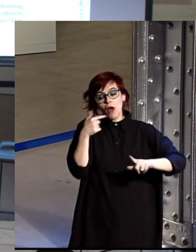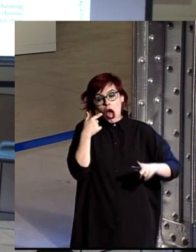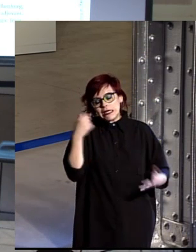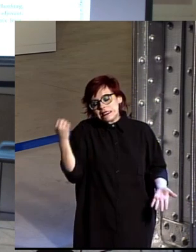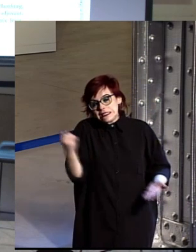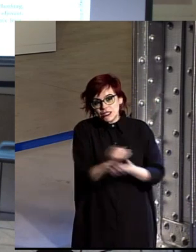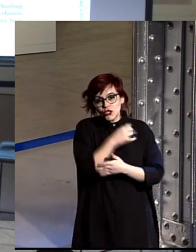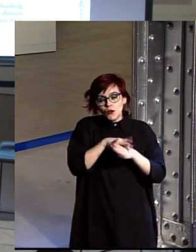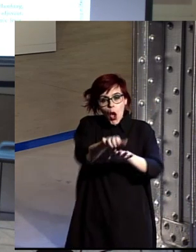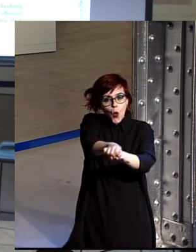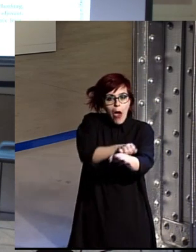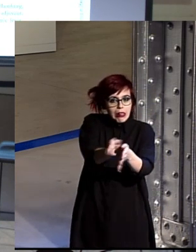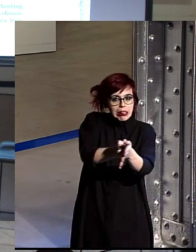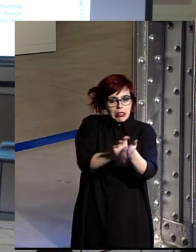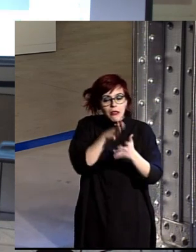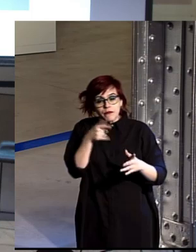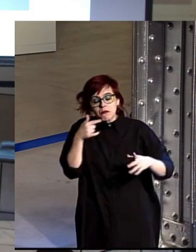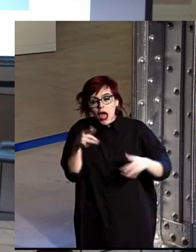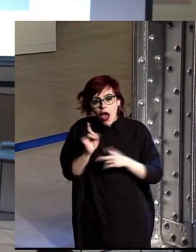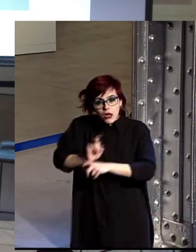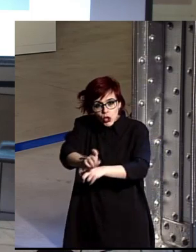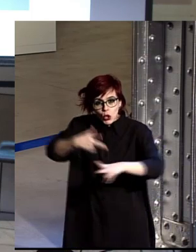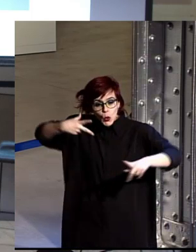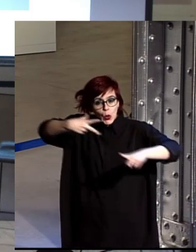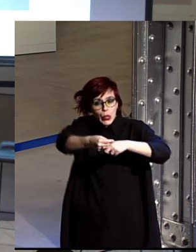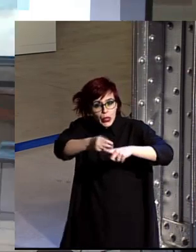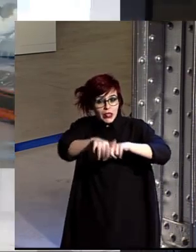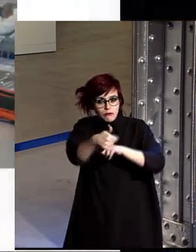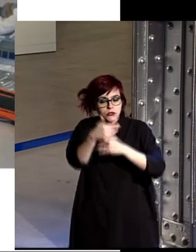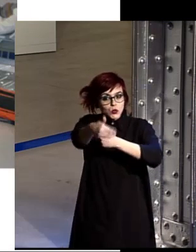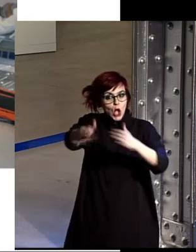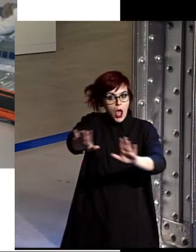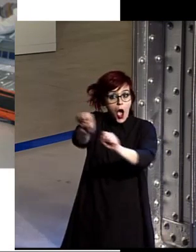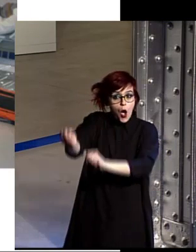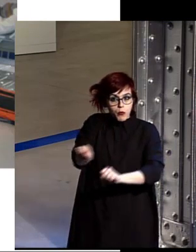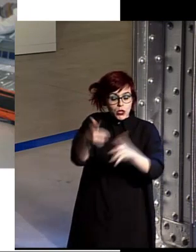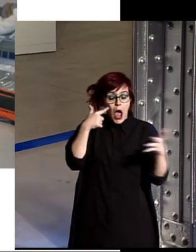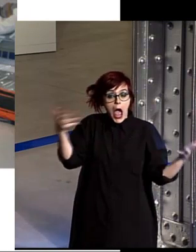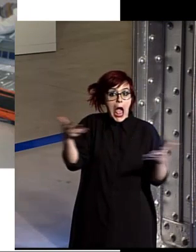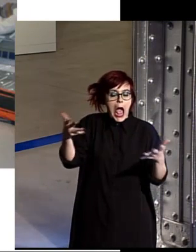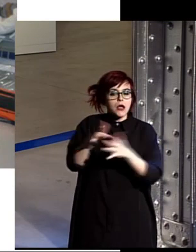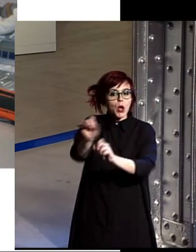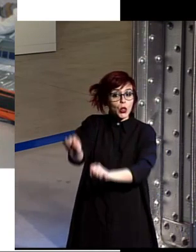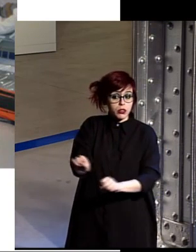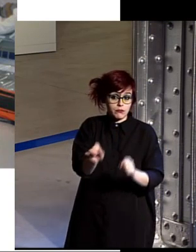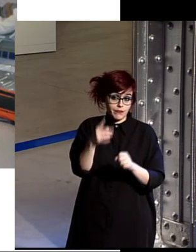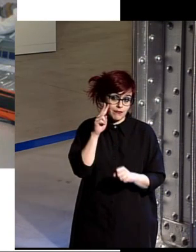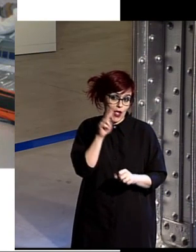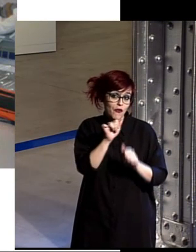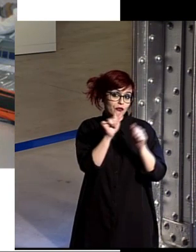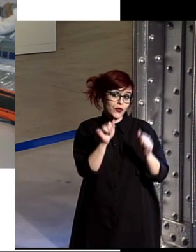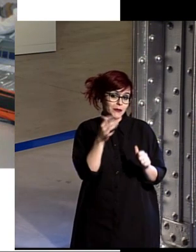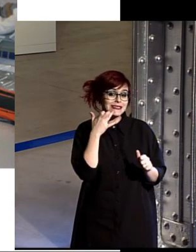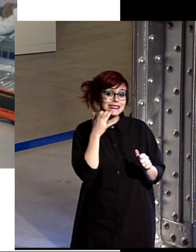guante, se pincha, se lo dice a su jefe, lo meten inmediatamente en un cuarto bien acondicionado. Esto es bien acondicionado, lo digo por si